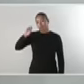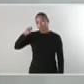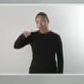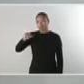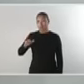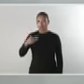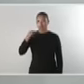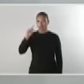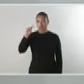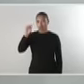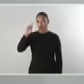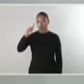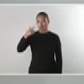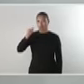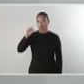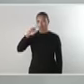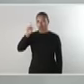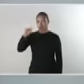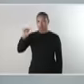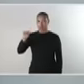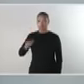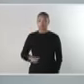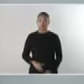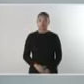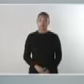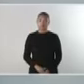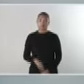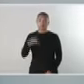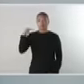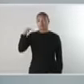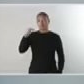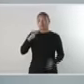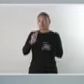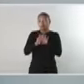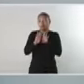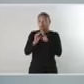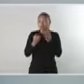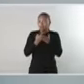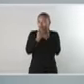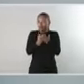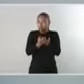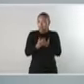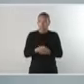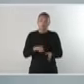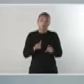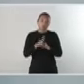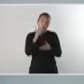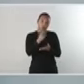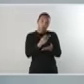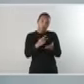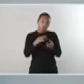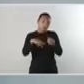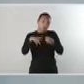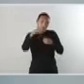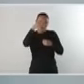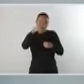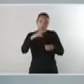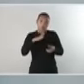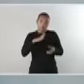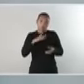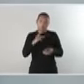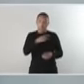Héctor Martín Garza González el modelo económico en el país ha generado pobreza y